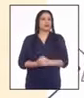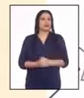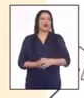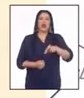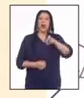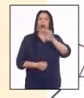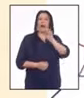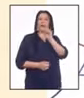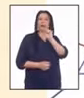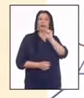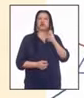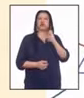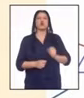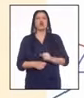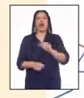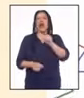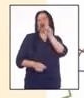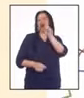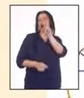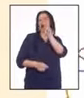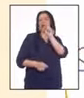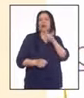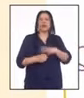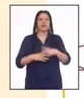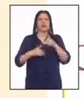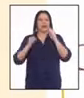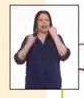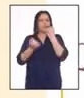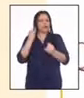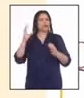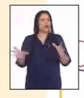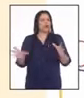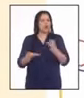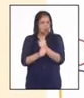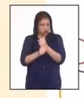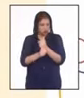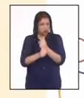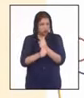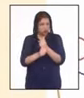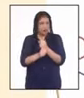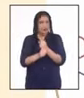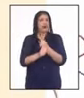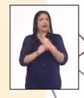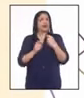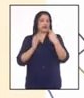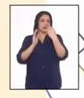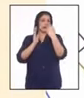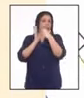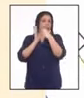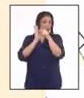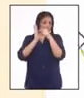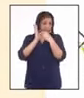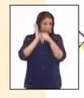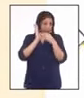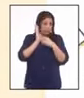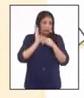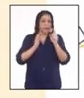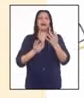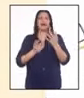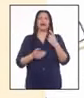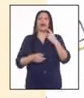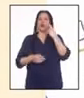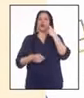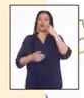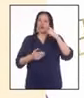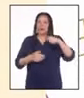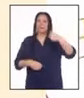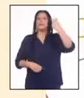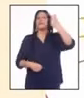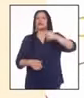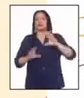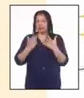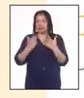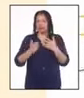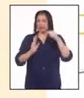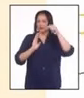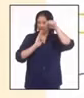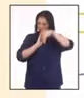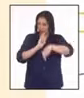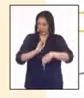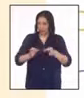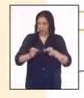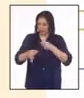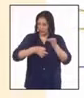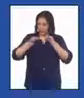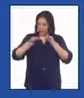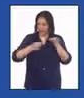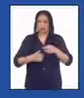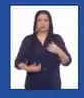Postura, argumentos y conclusión, las cuales conocerán a profundidad en el siguiente programa.